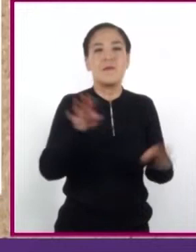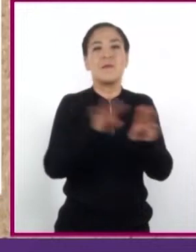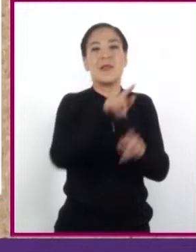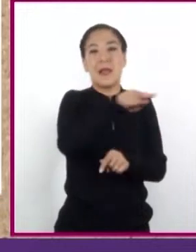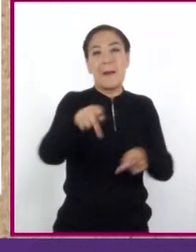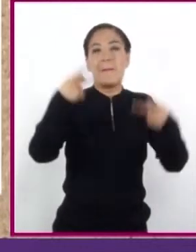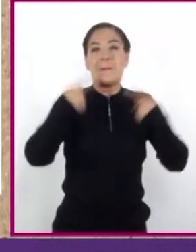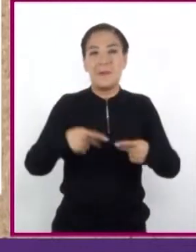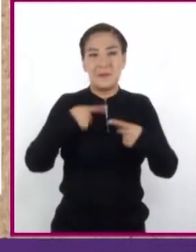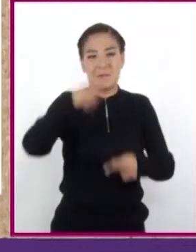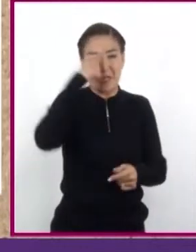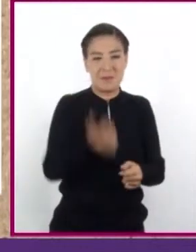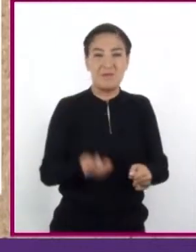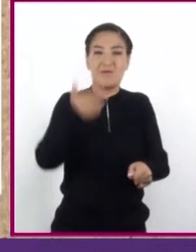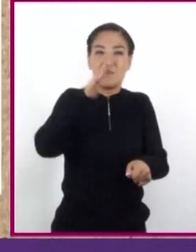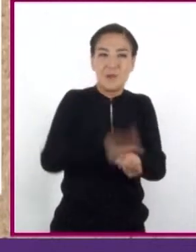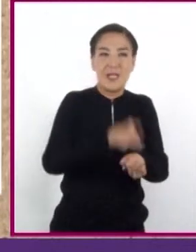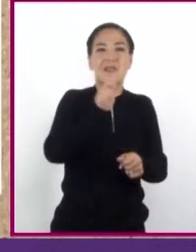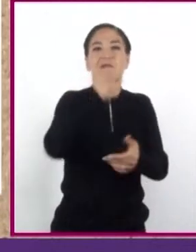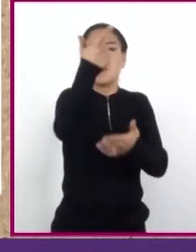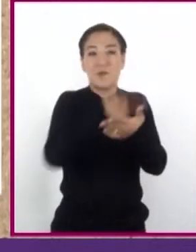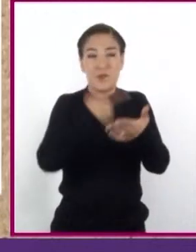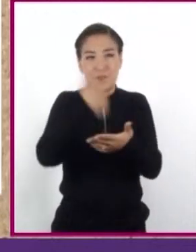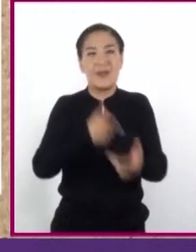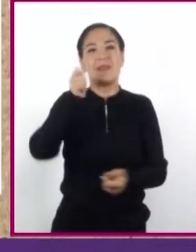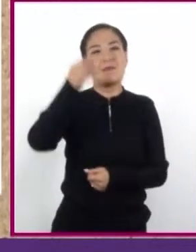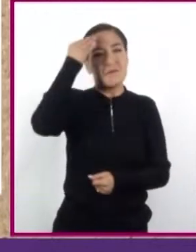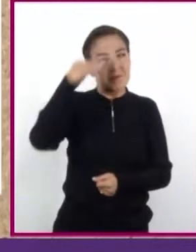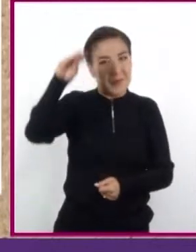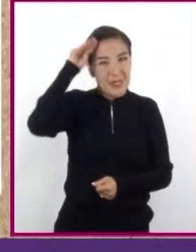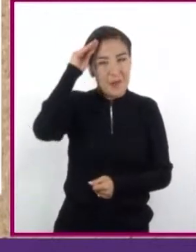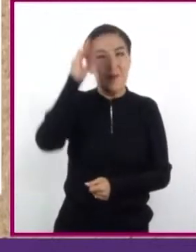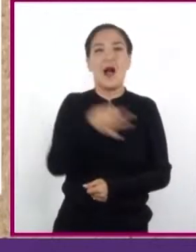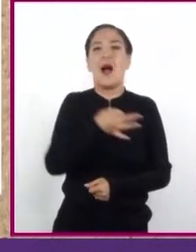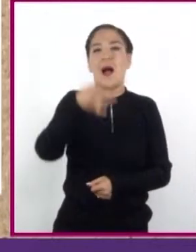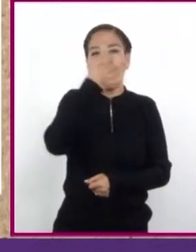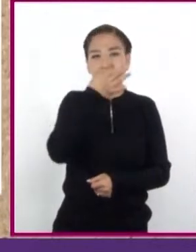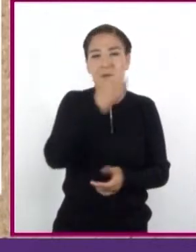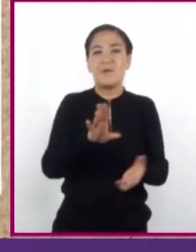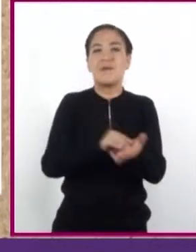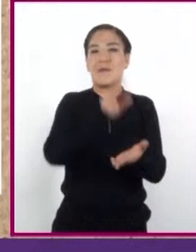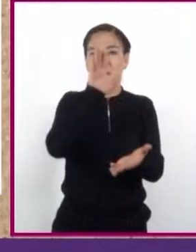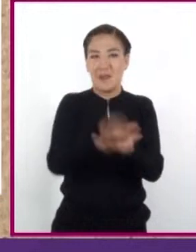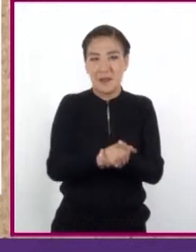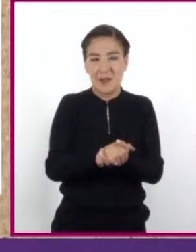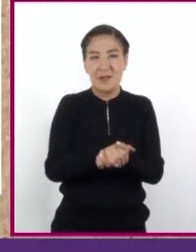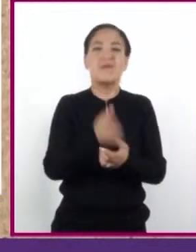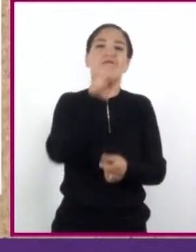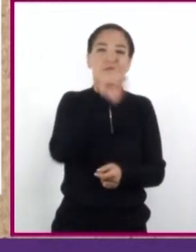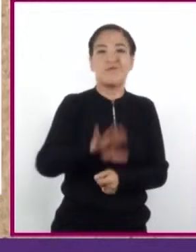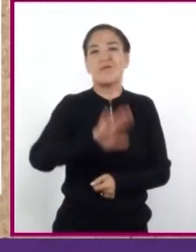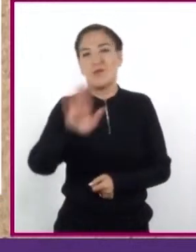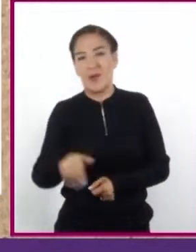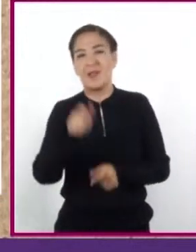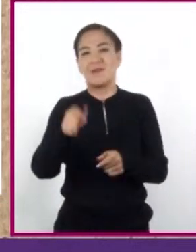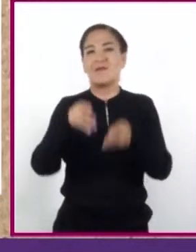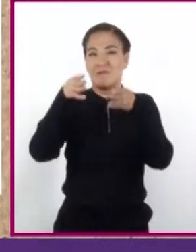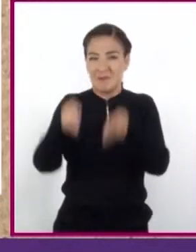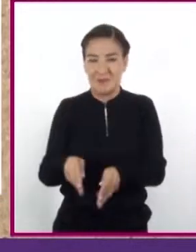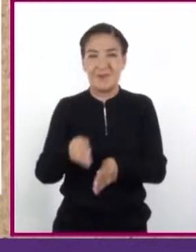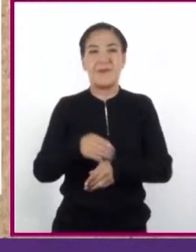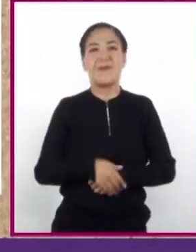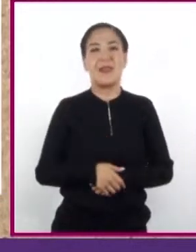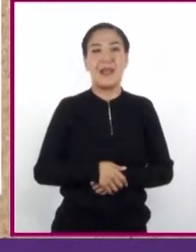de la administración y registro de bautizos, comuniones, matrimonios y defunciones. Al inicio del